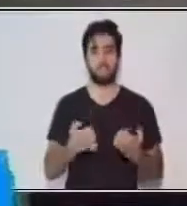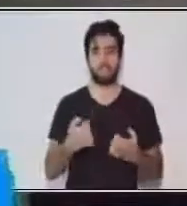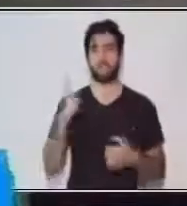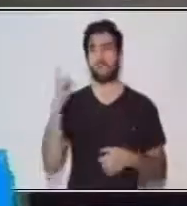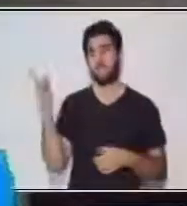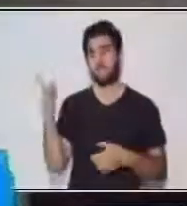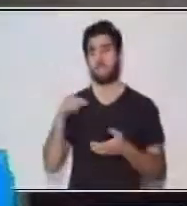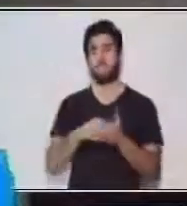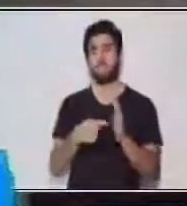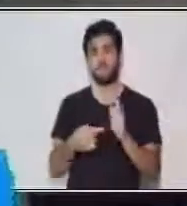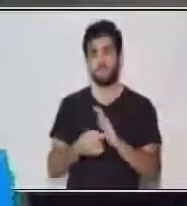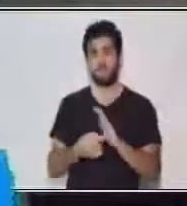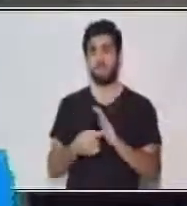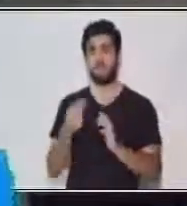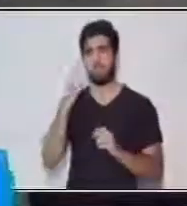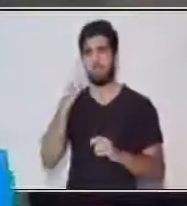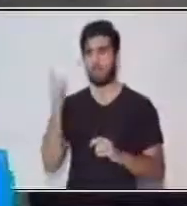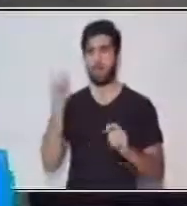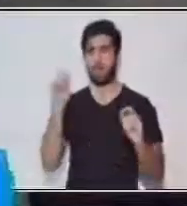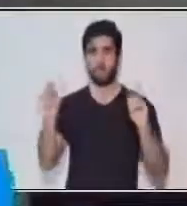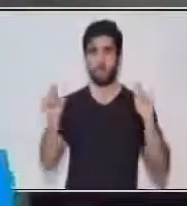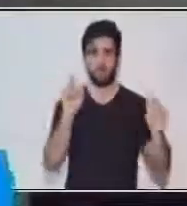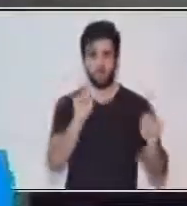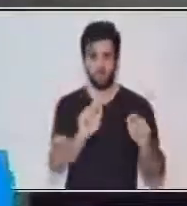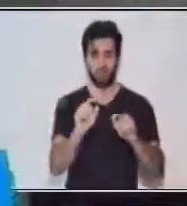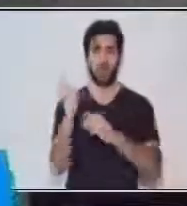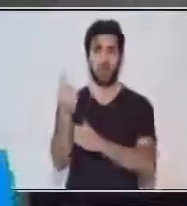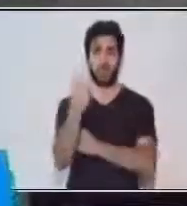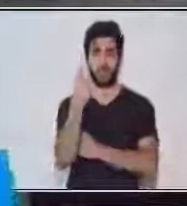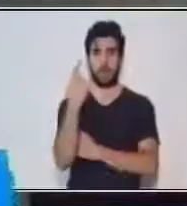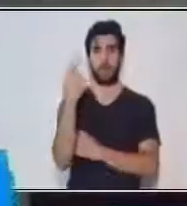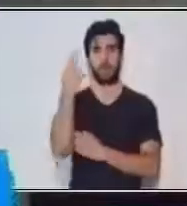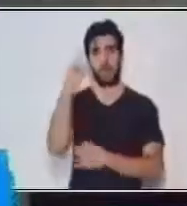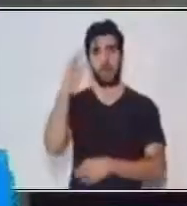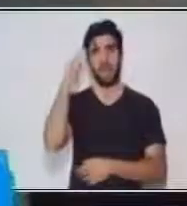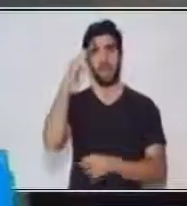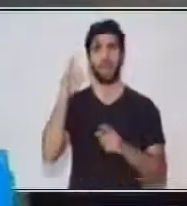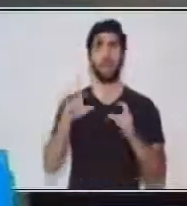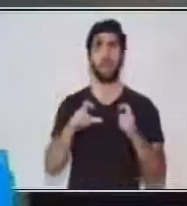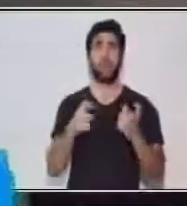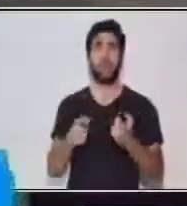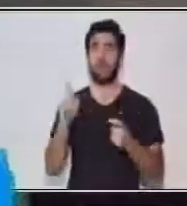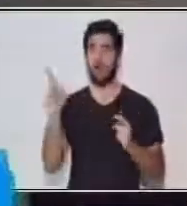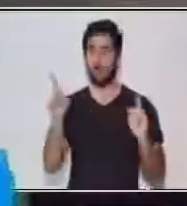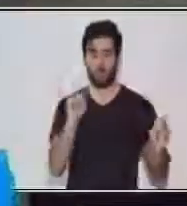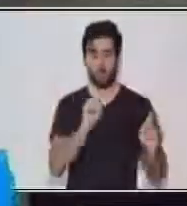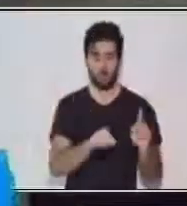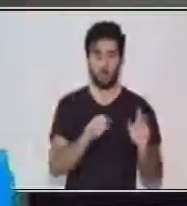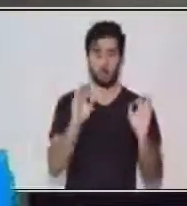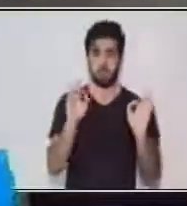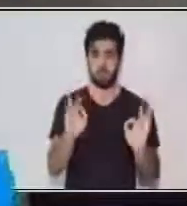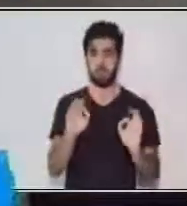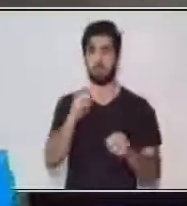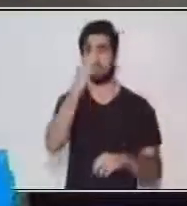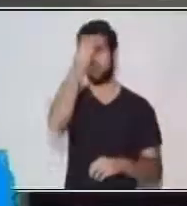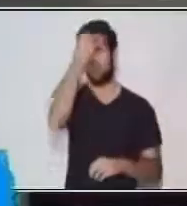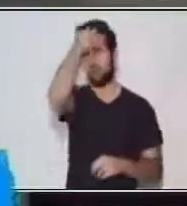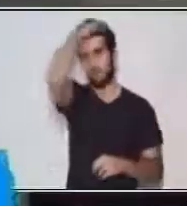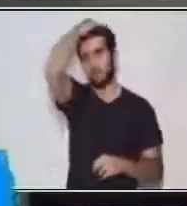esos puntos, que serían los puntos críticos de ir de un extremo al otro.